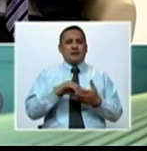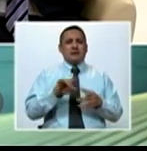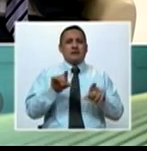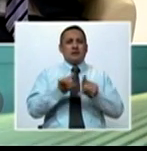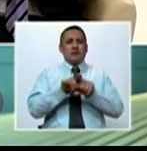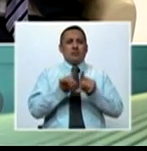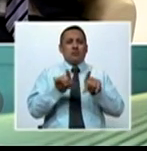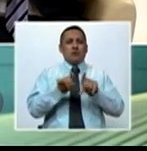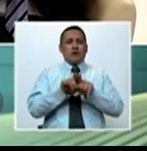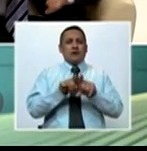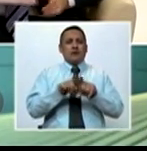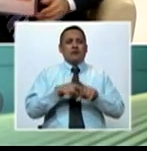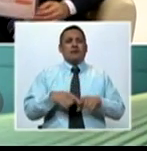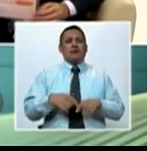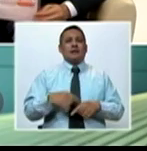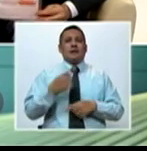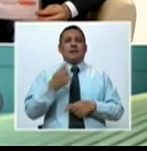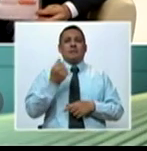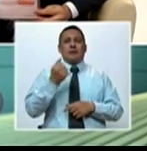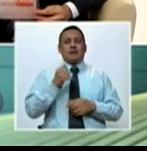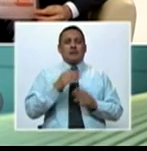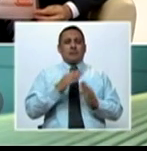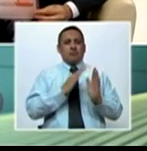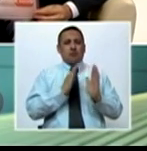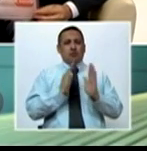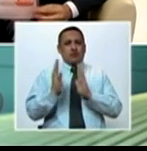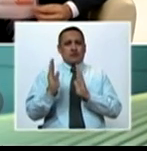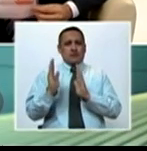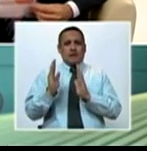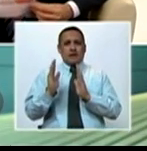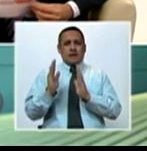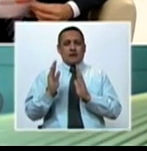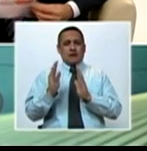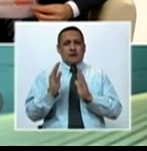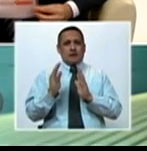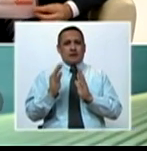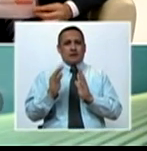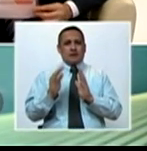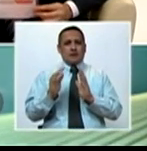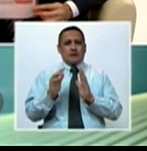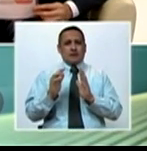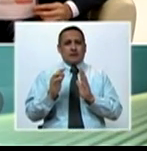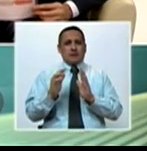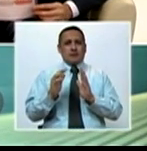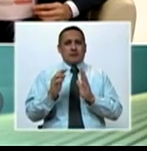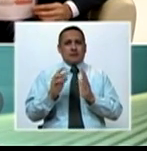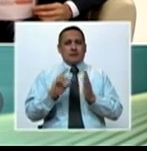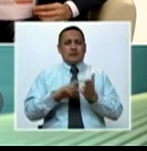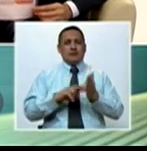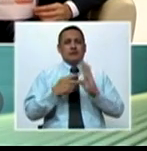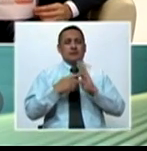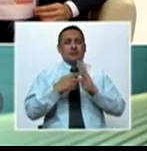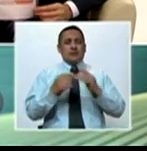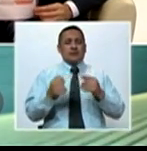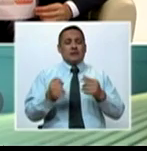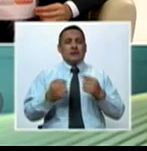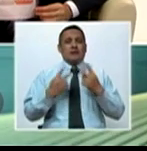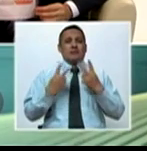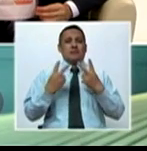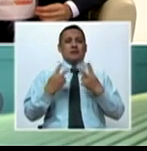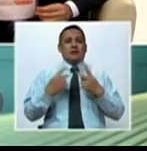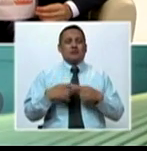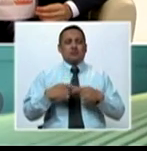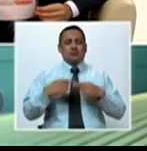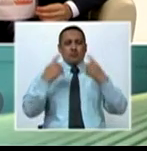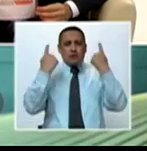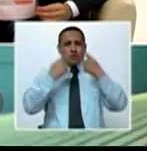procesal, Ujú. que es una medida básica que tienen los